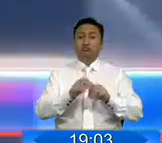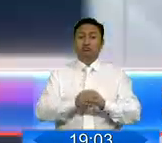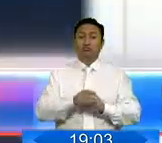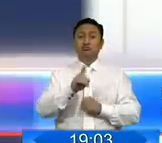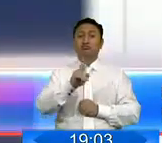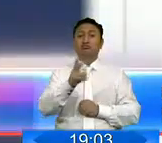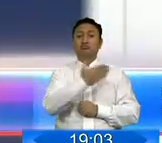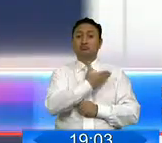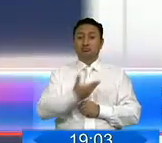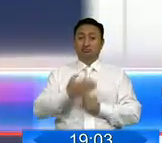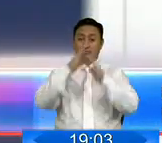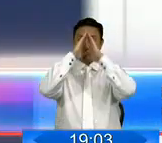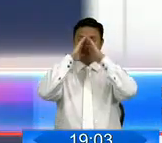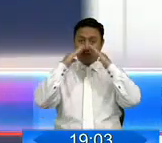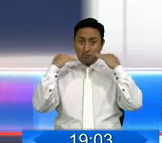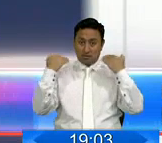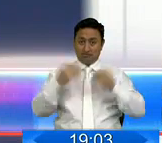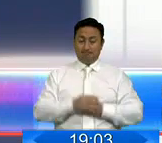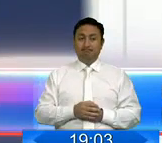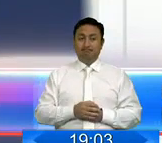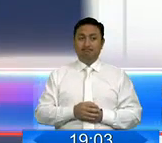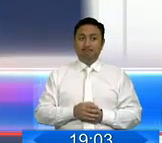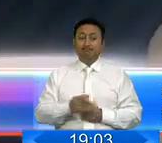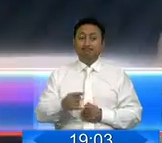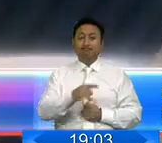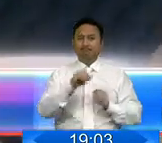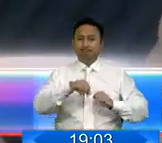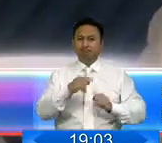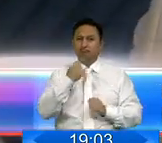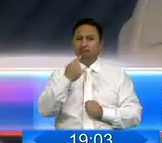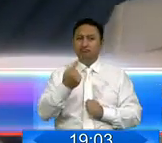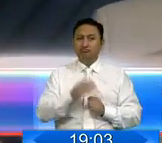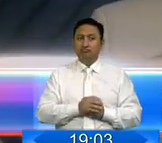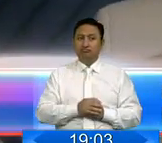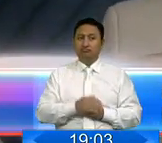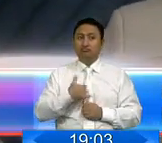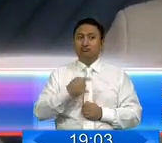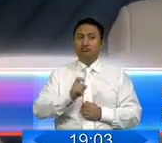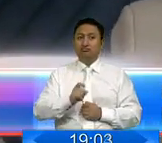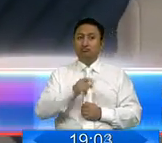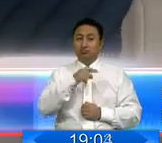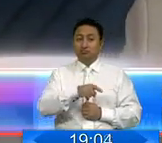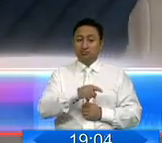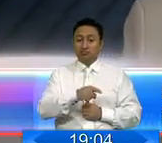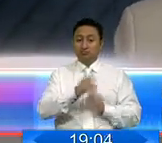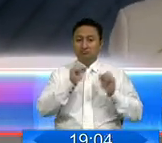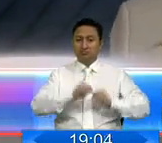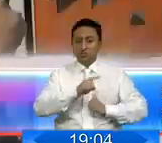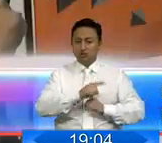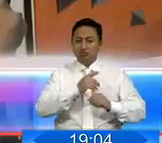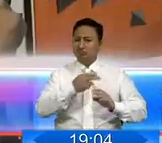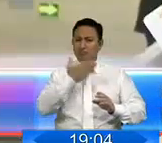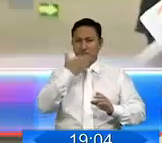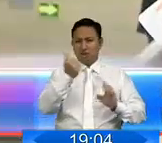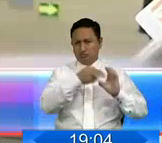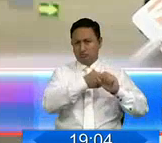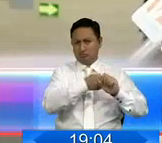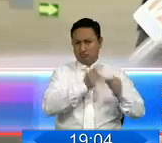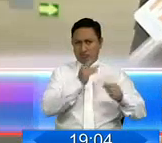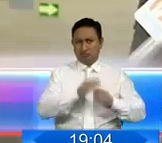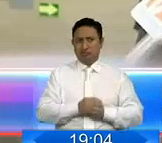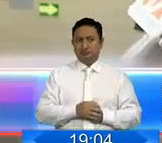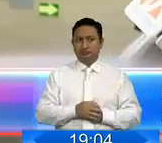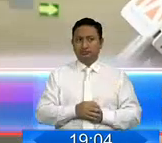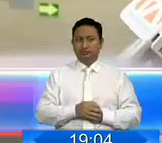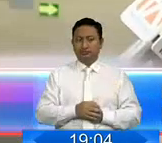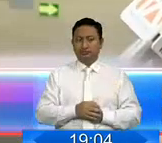la vicepresidenta María Alejandra Vicuña. Desde acá se aseguraba que era necesario que Vicuña presente su renuncia. Mire, el hecho de